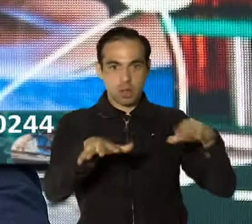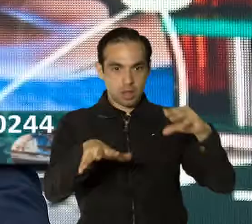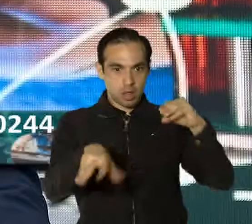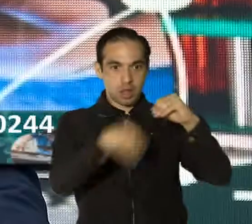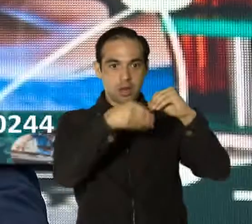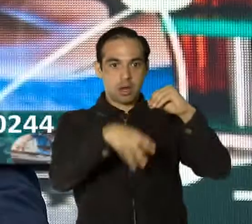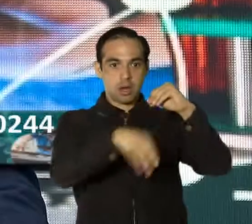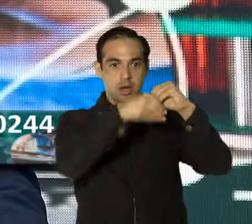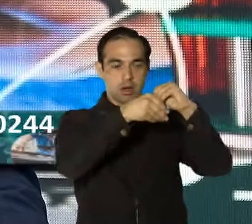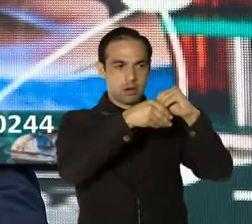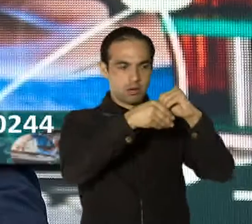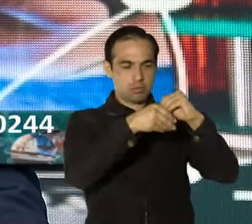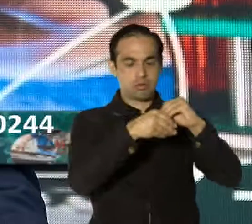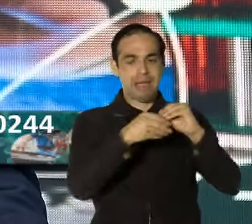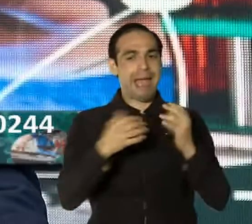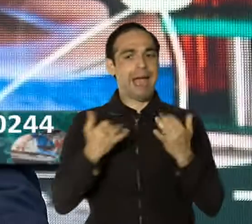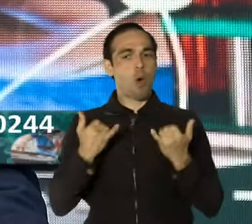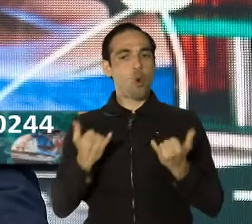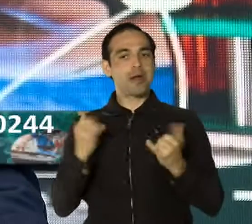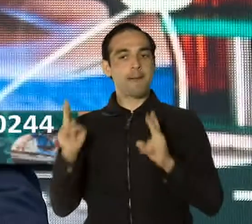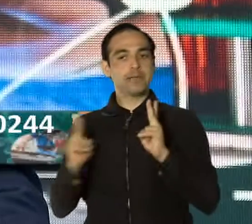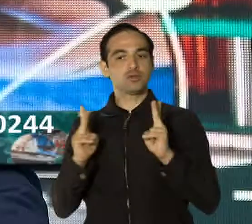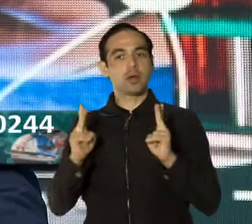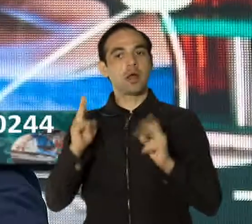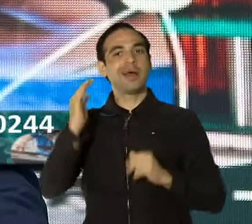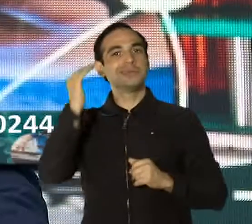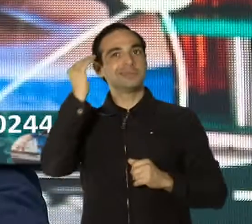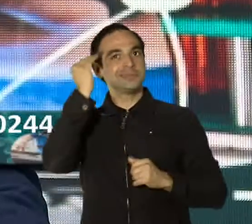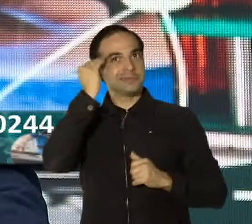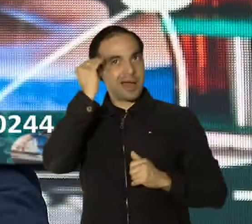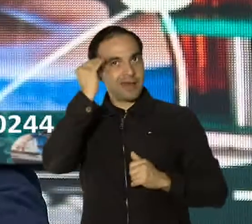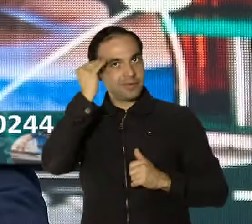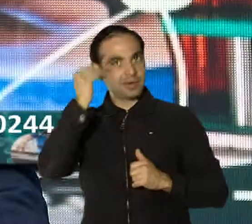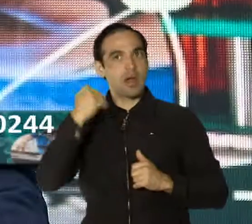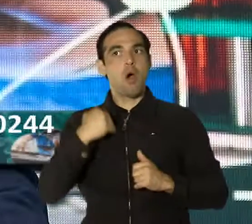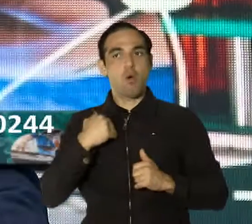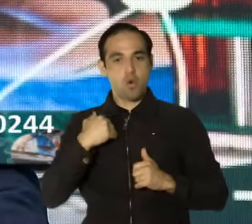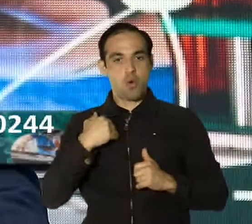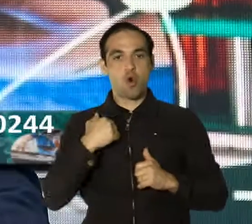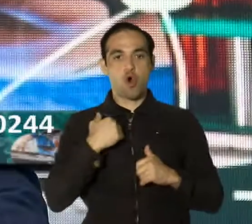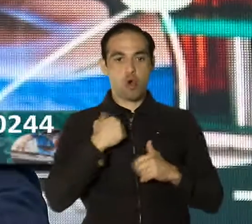el cliente está más consciente y nosotros le hacemos ver y los